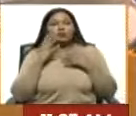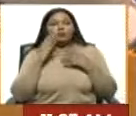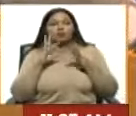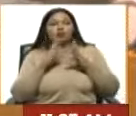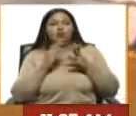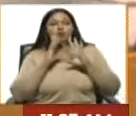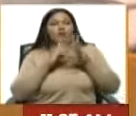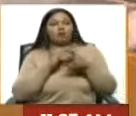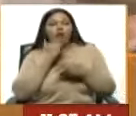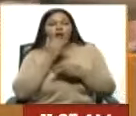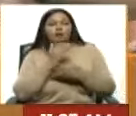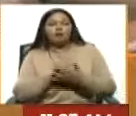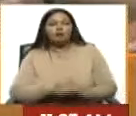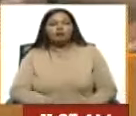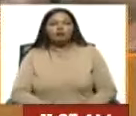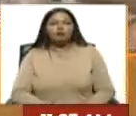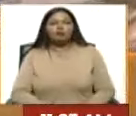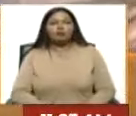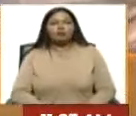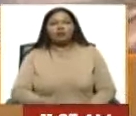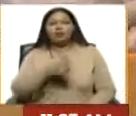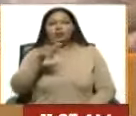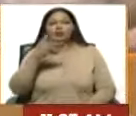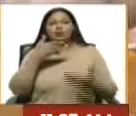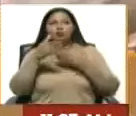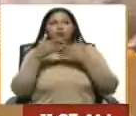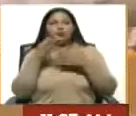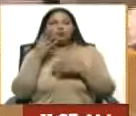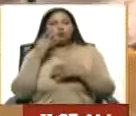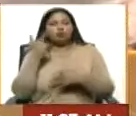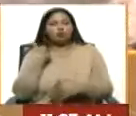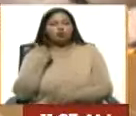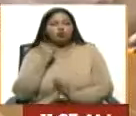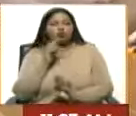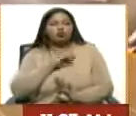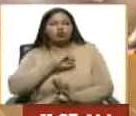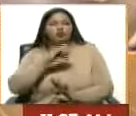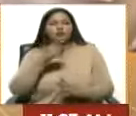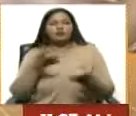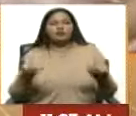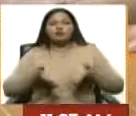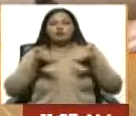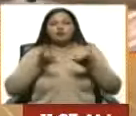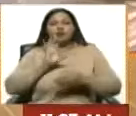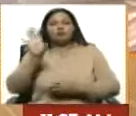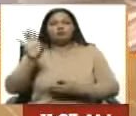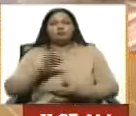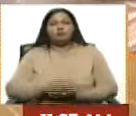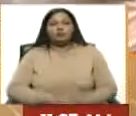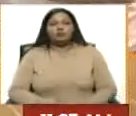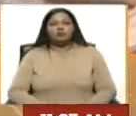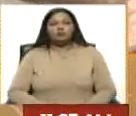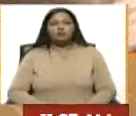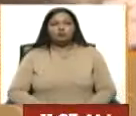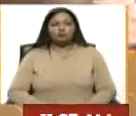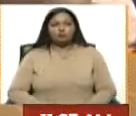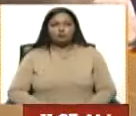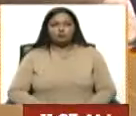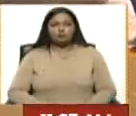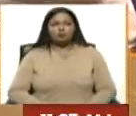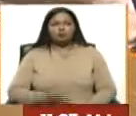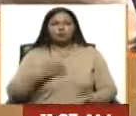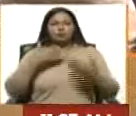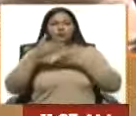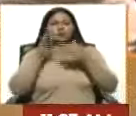comento algo, las personas con las que yo converso, si por ejemplo yo soy una cocinera de la patria, y yo en mis conversaciones de